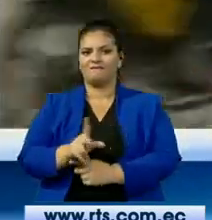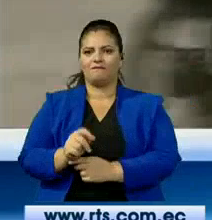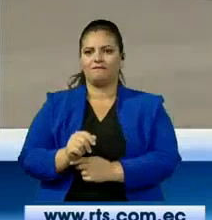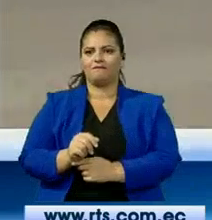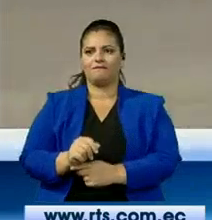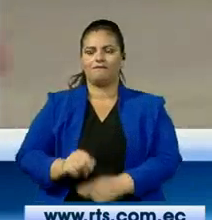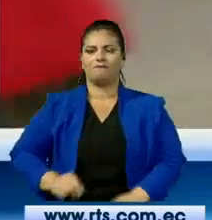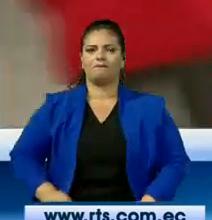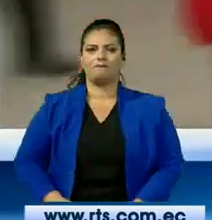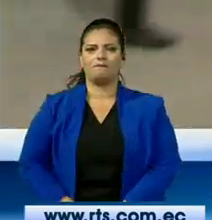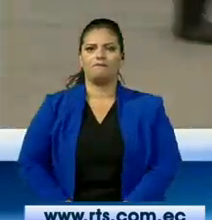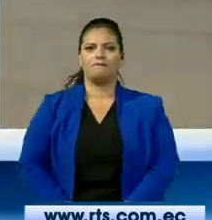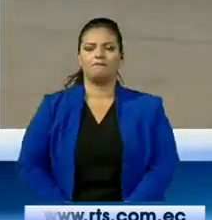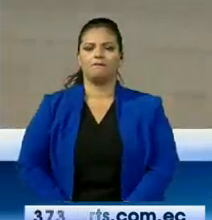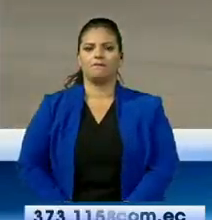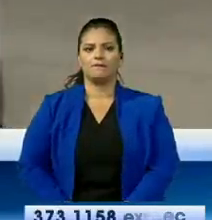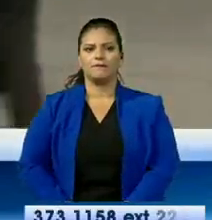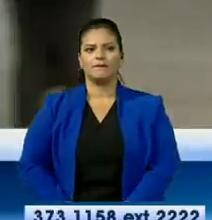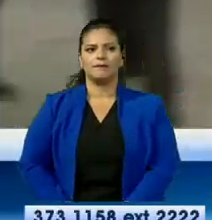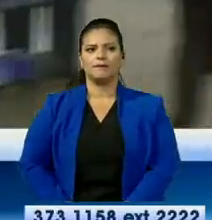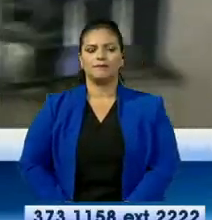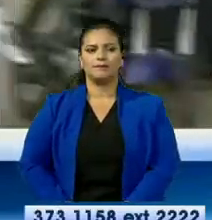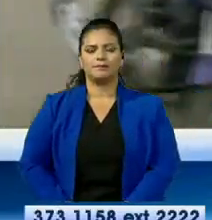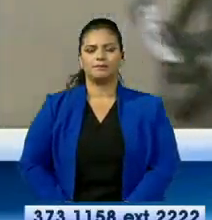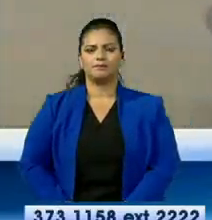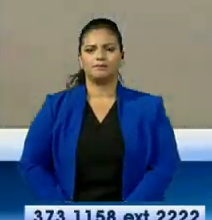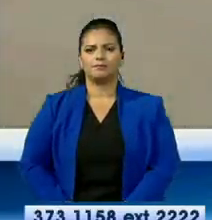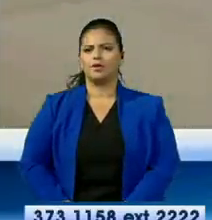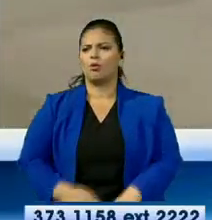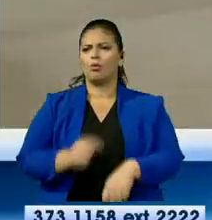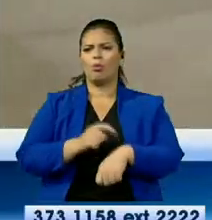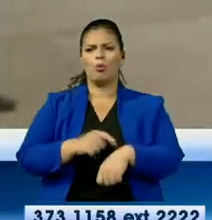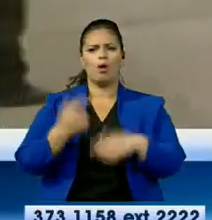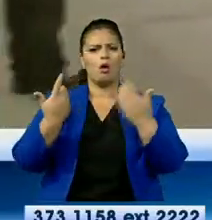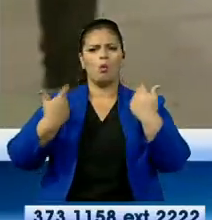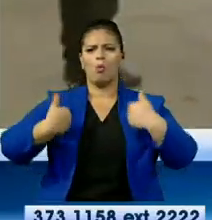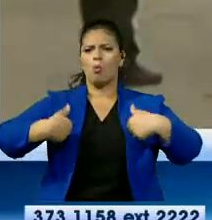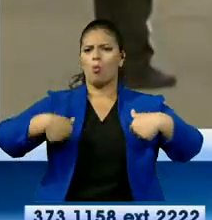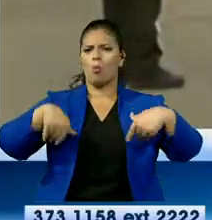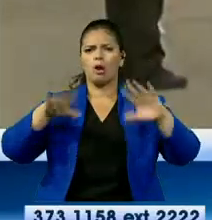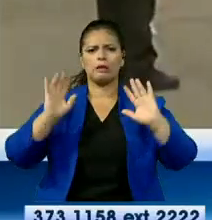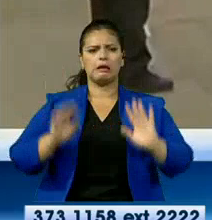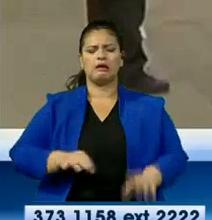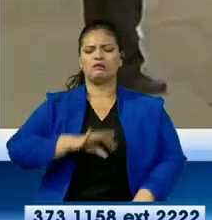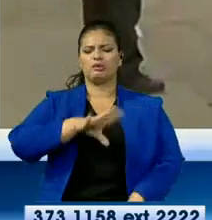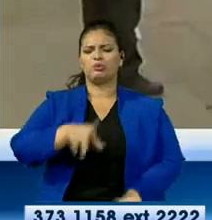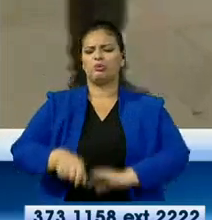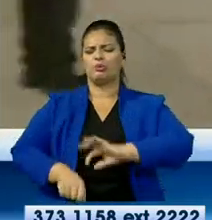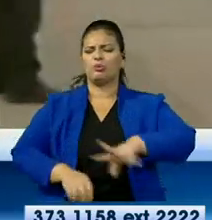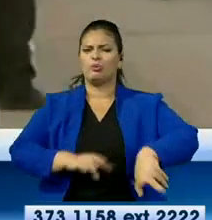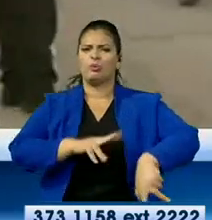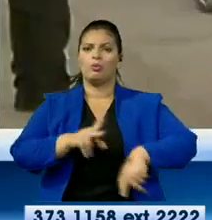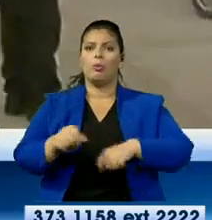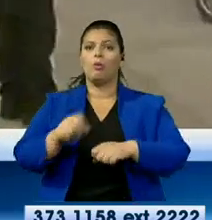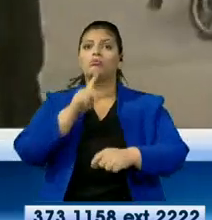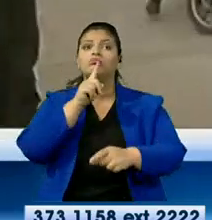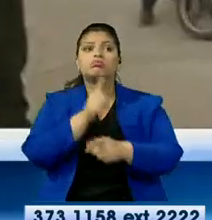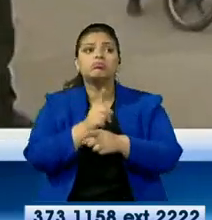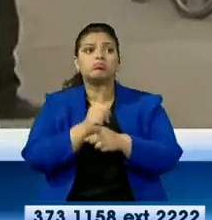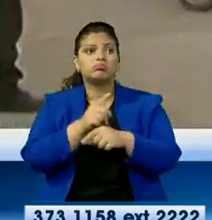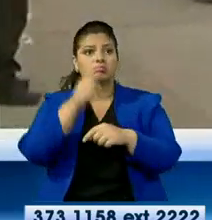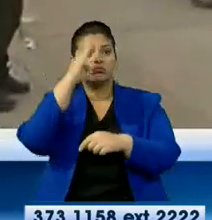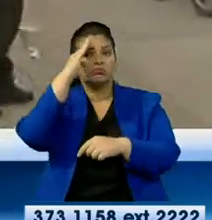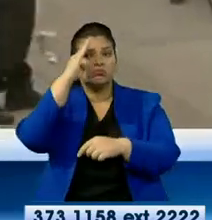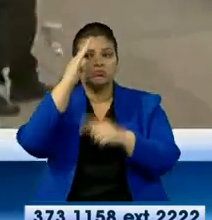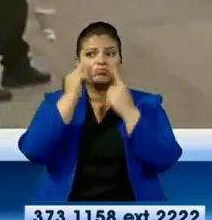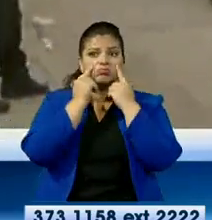la delincuencia no tiene horario, usted sabe, ¿no? Pero bueno, de eso se trata los operativos. Perfecto, muchas gracias, mi estimado amigo. Por acá,